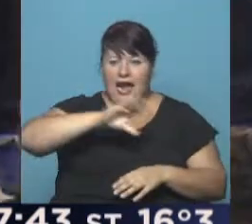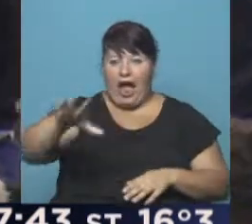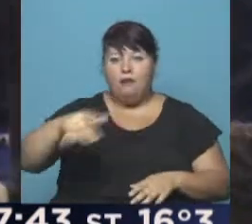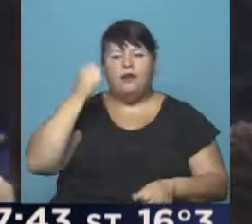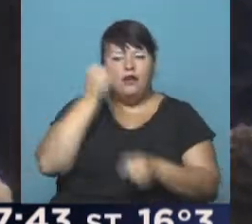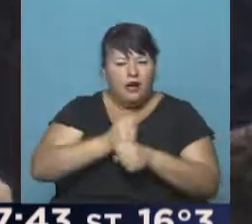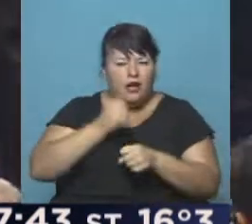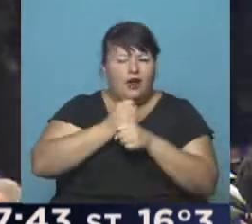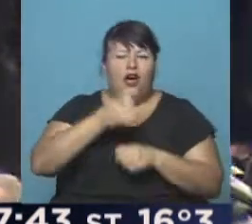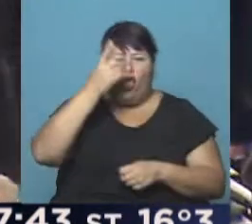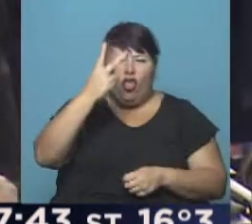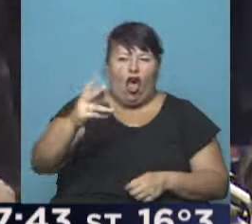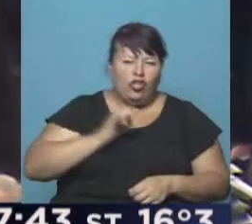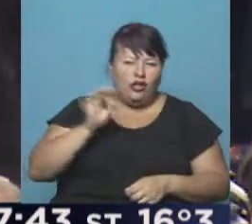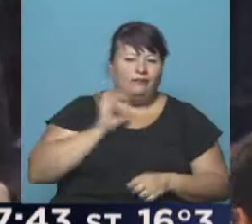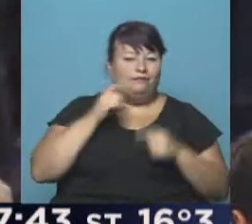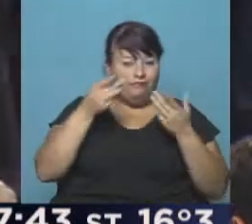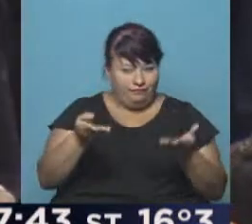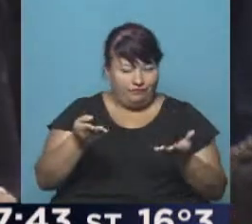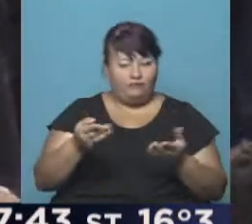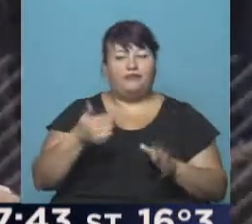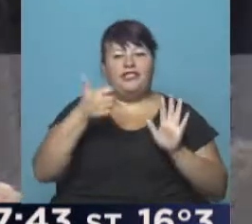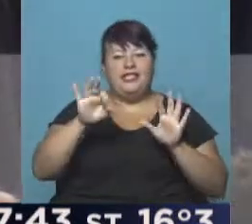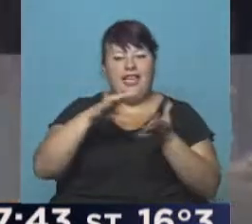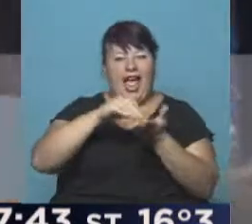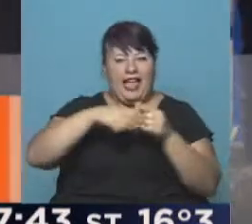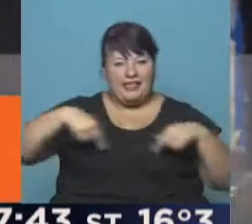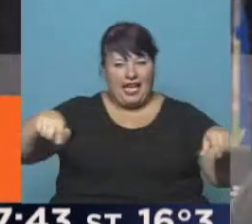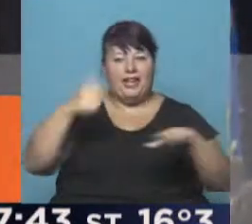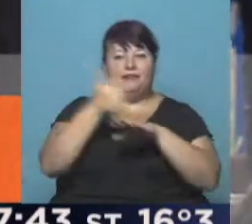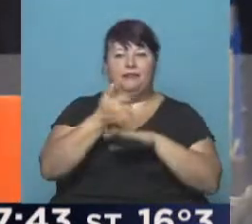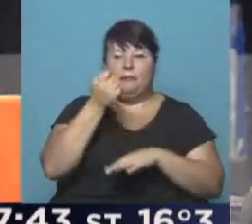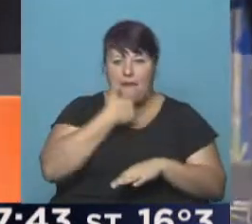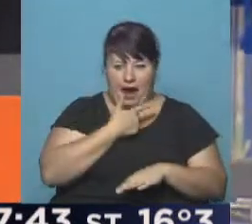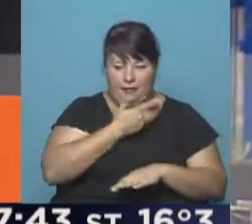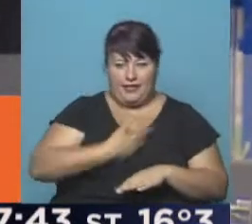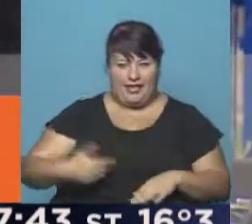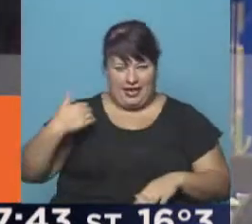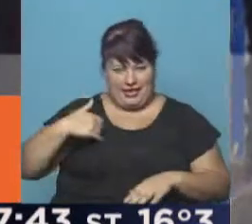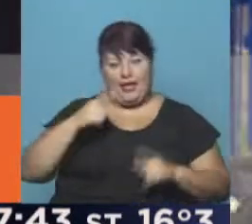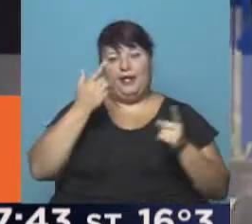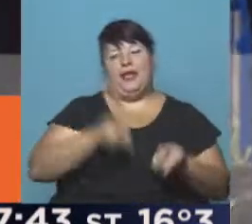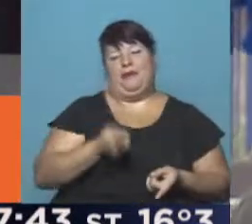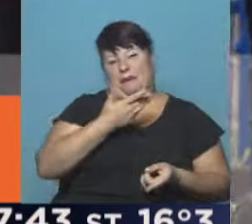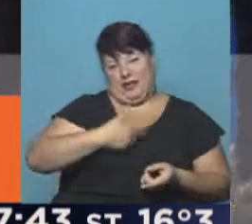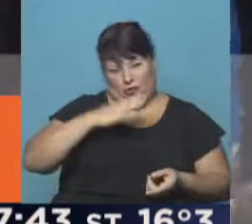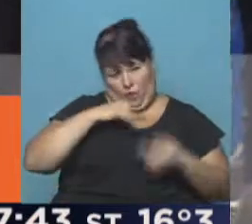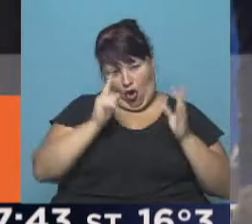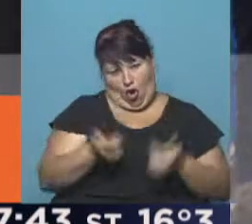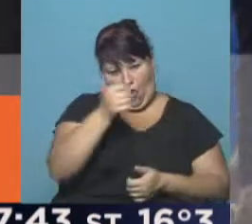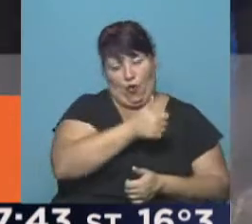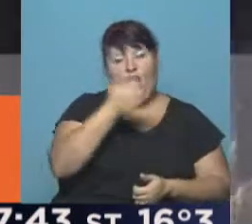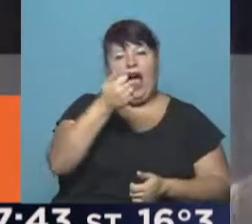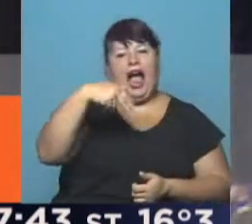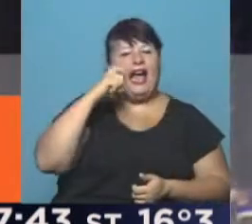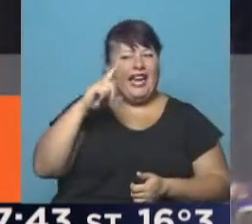que trabajó más de dos años. Allí, 60 hectáreas, la presencia del presidente de la Nación, el presidente obviamente de la entidad también, Daniel